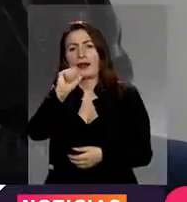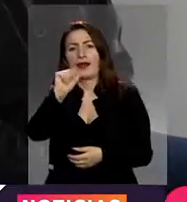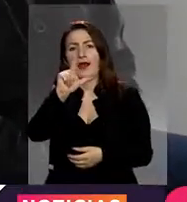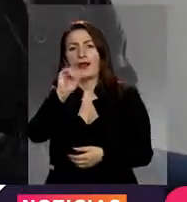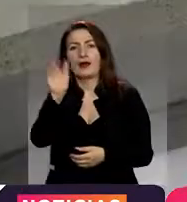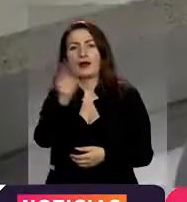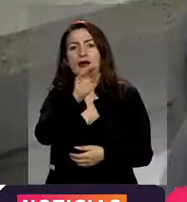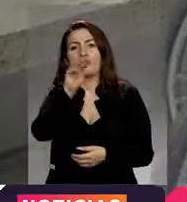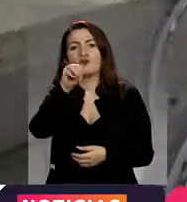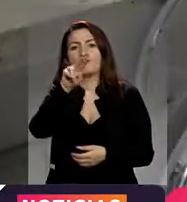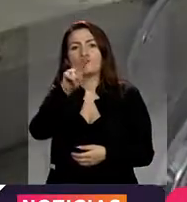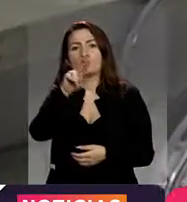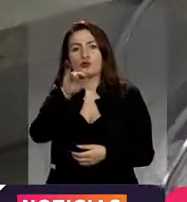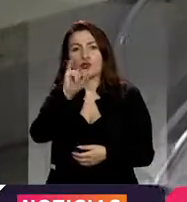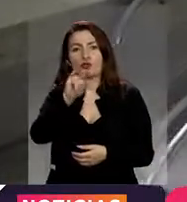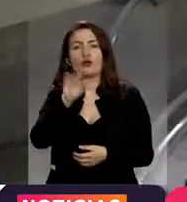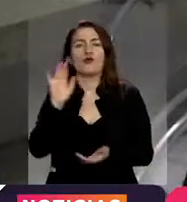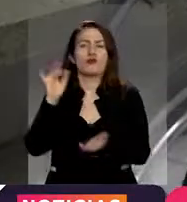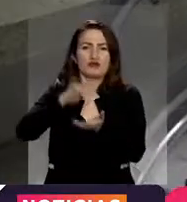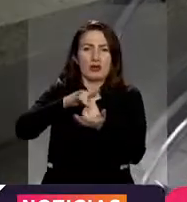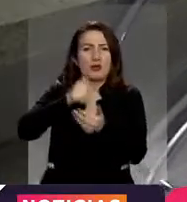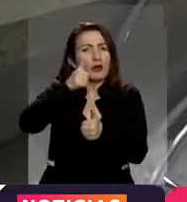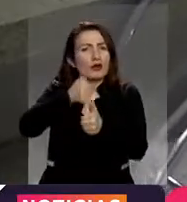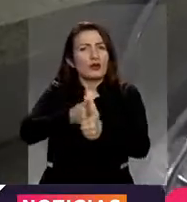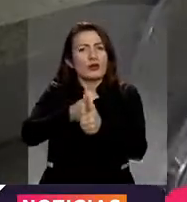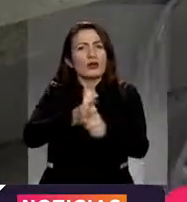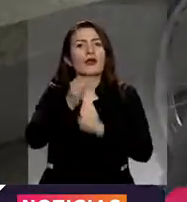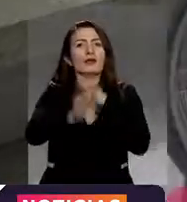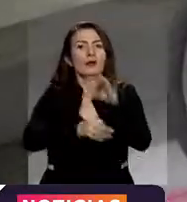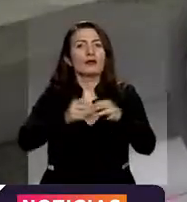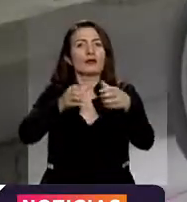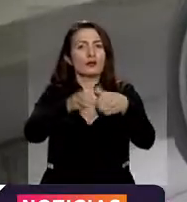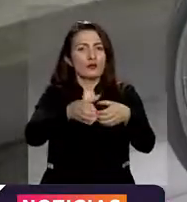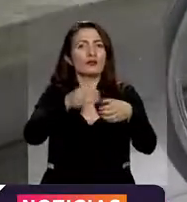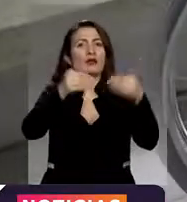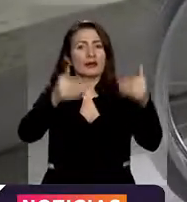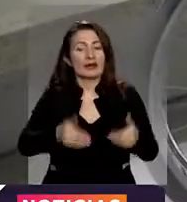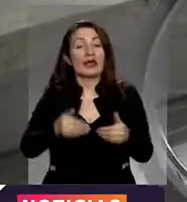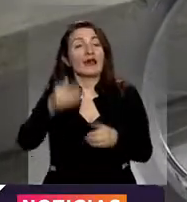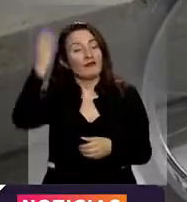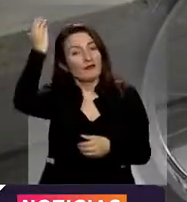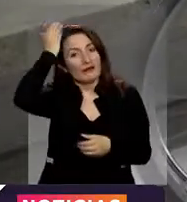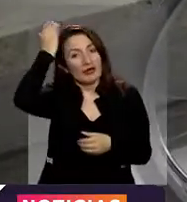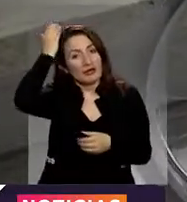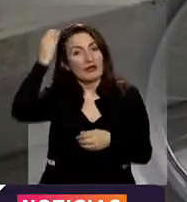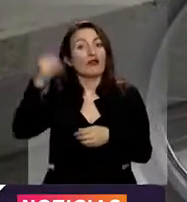fueron partícipes cuidadores, población en condición de discapacidad y enfermeros que explican el